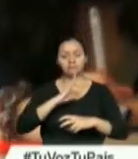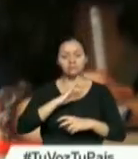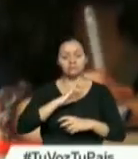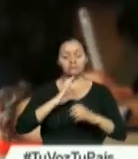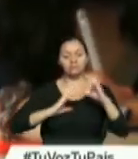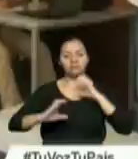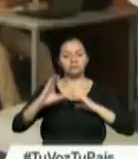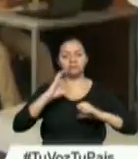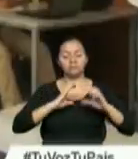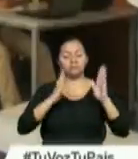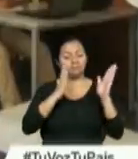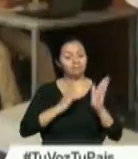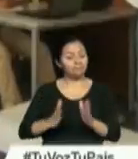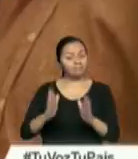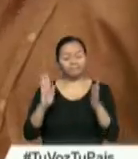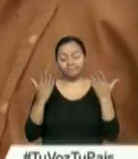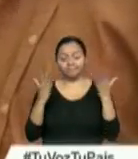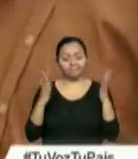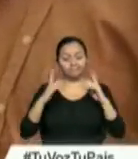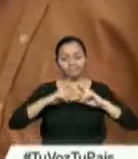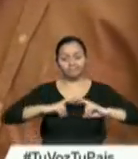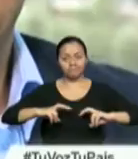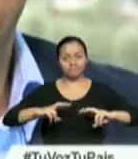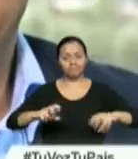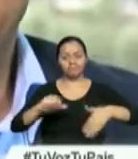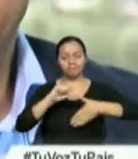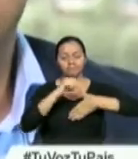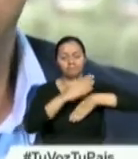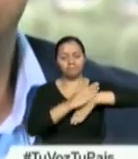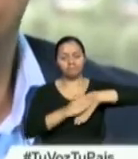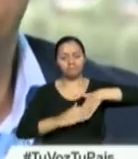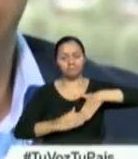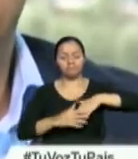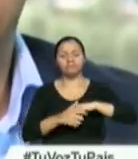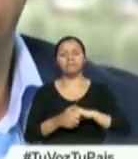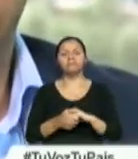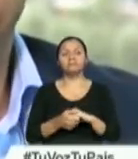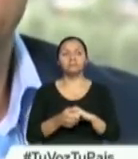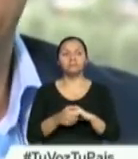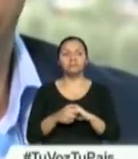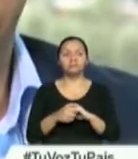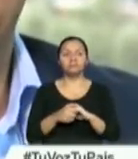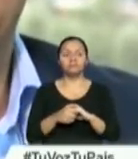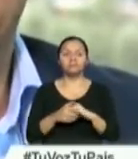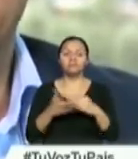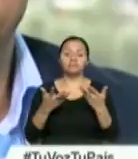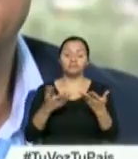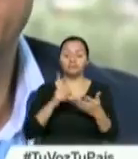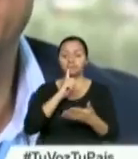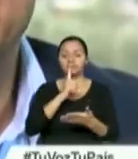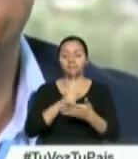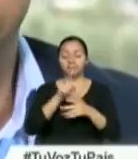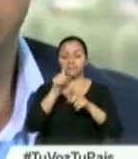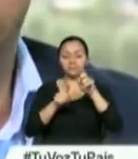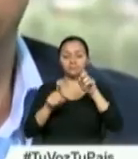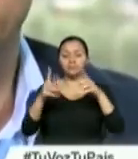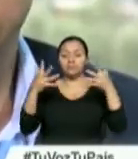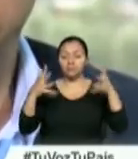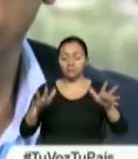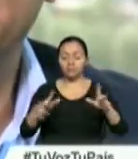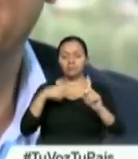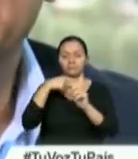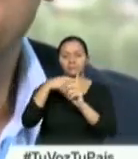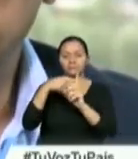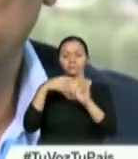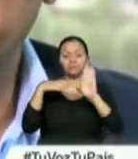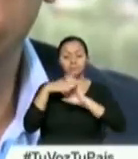existen programas destinados a la investigación a nivel zonal. Y hay algunos elementos claves que ya se vislumbran donde el